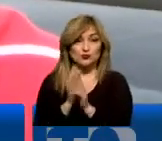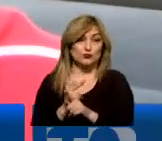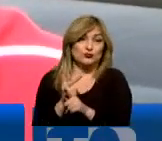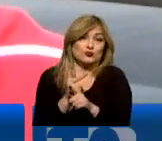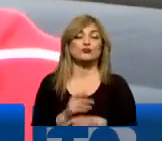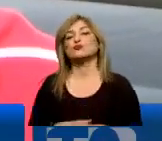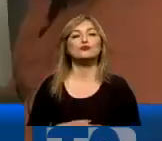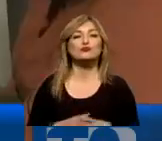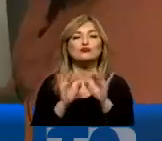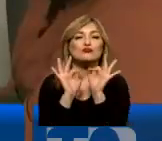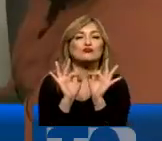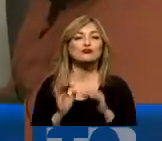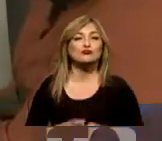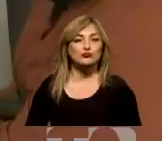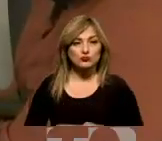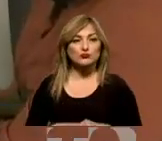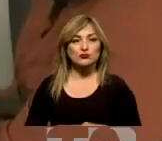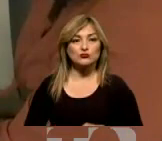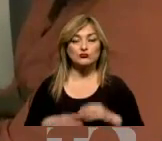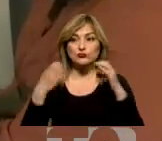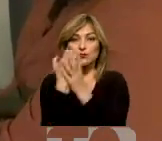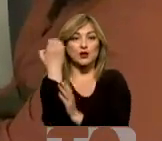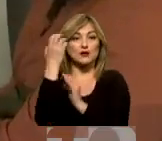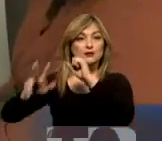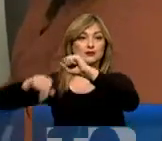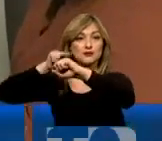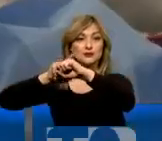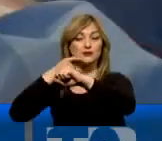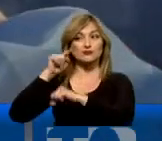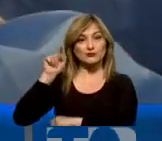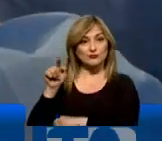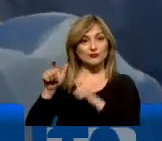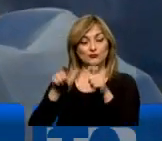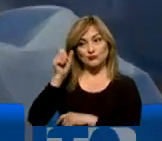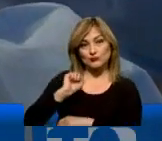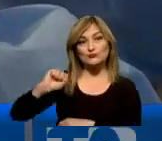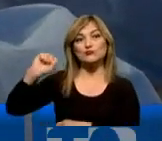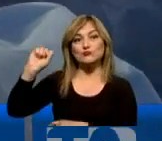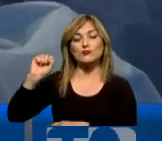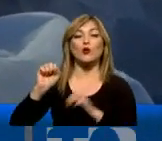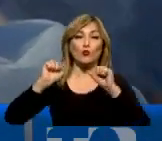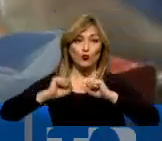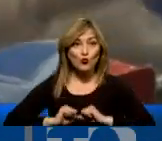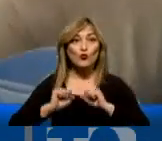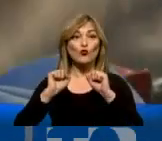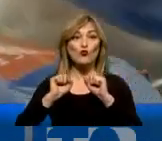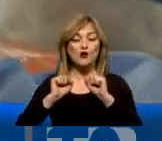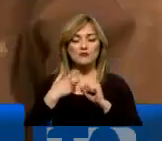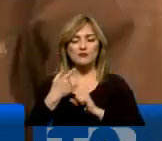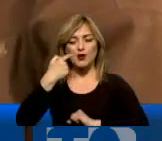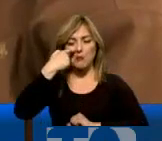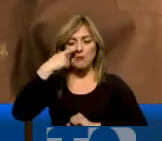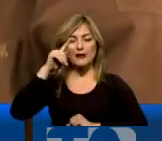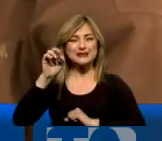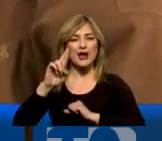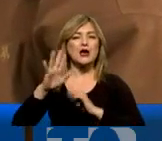creo que está muy bien. De forma aleatoria, el COE Nacional precisó que los viajeros pueden además ser sometidos a una prueba rápida de